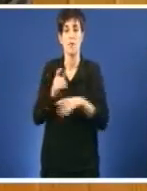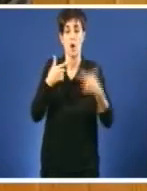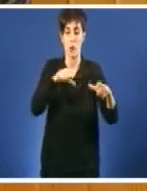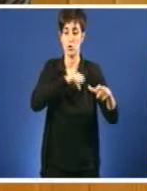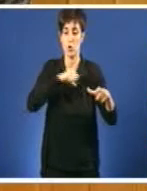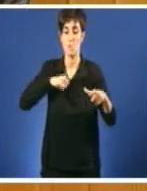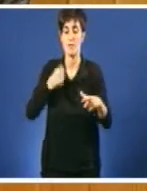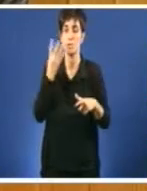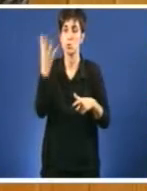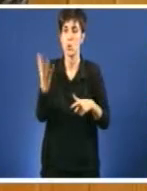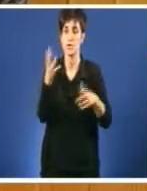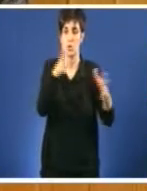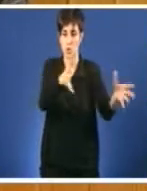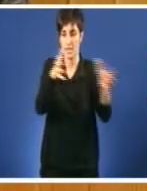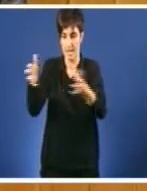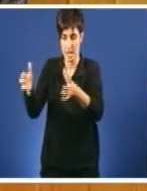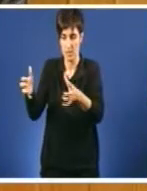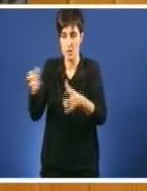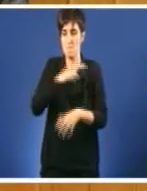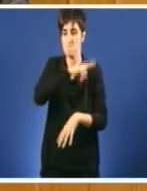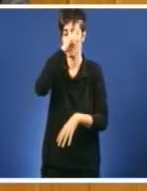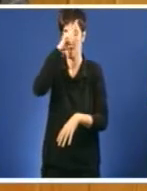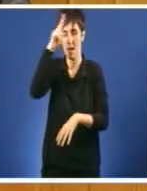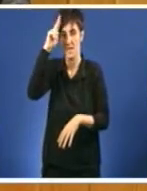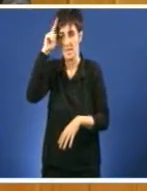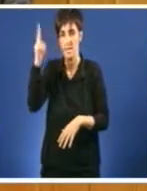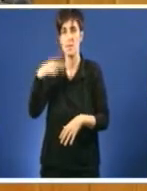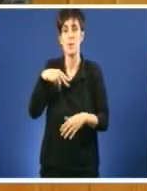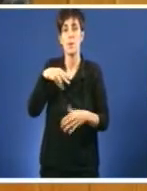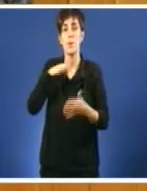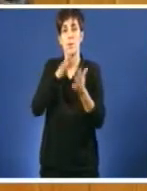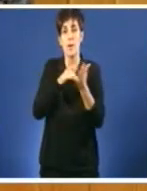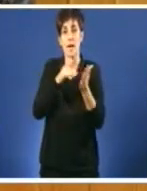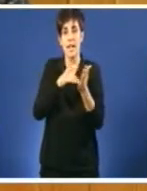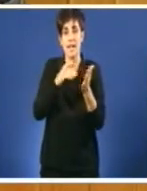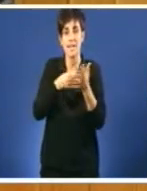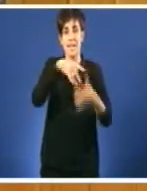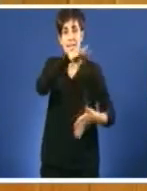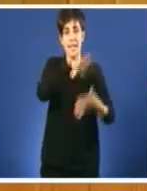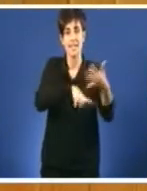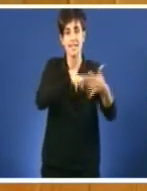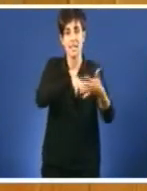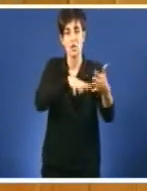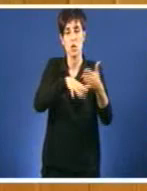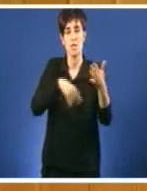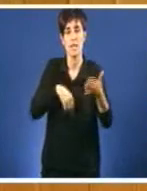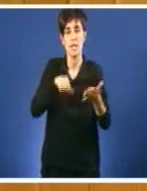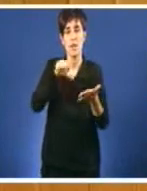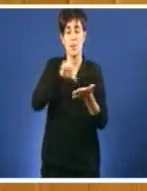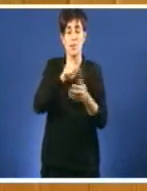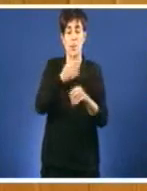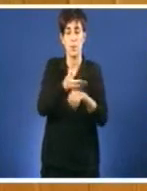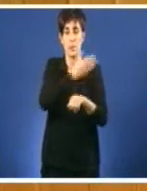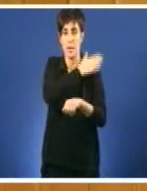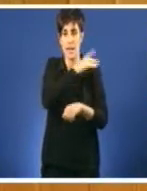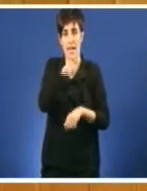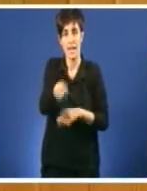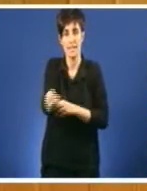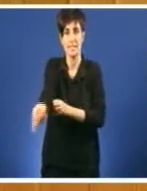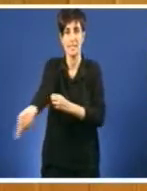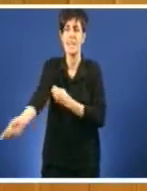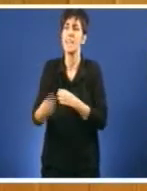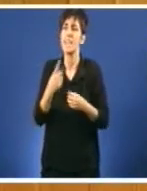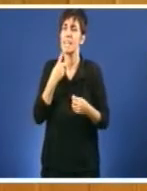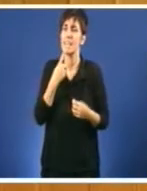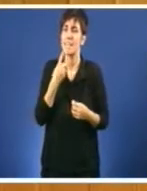el, Madrid, Valencia, Cataluña e Baleares por esta orde. E engadiu que todas